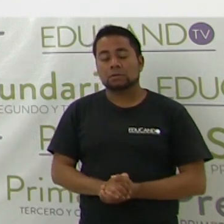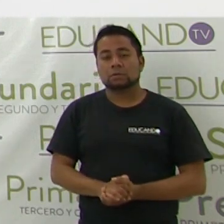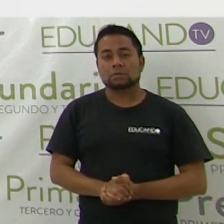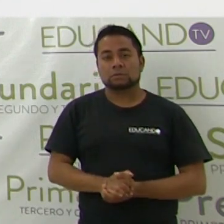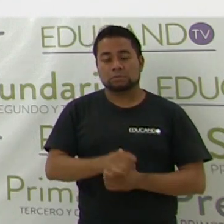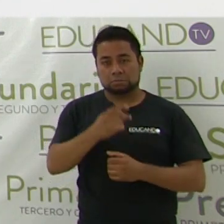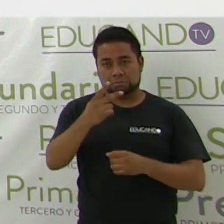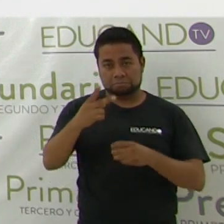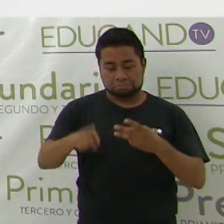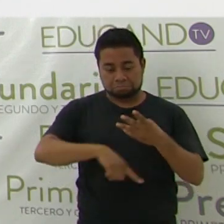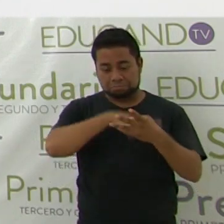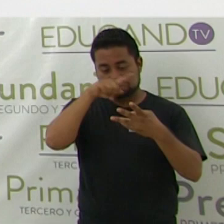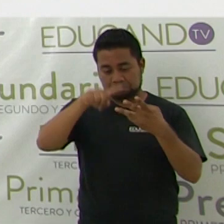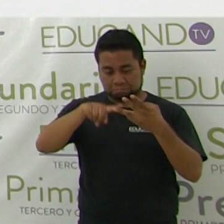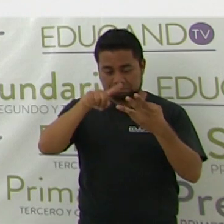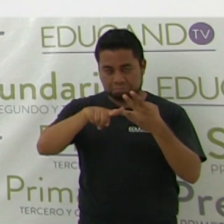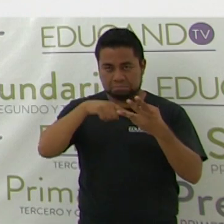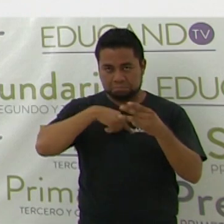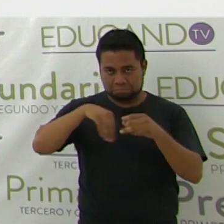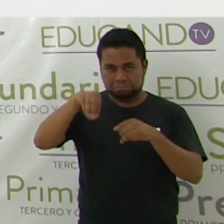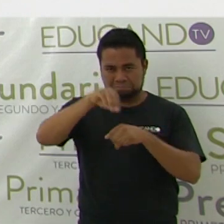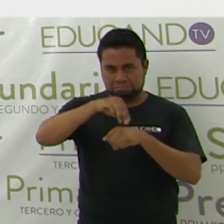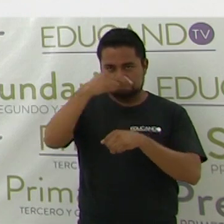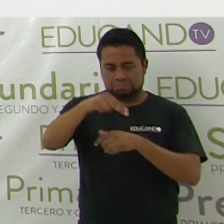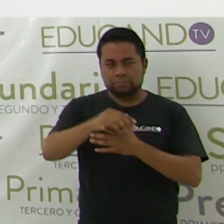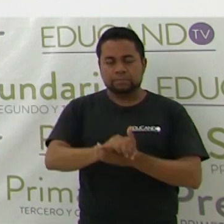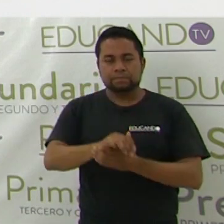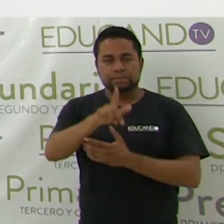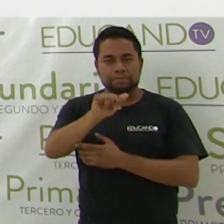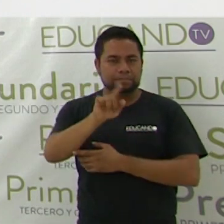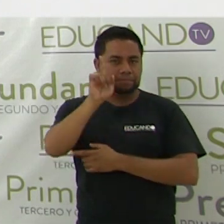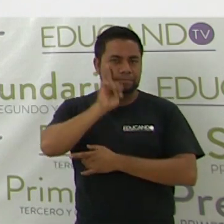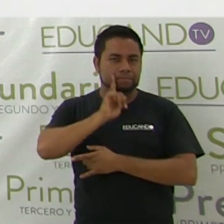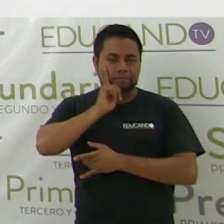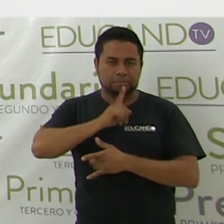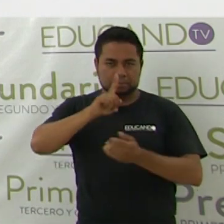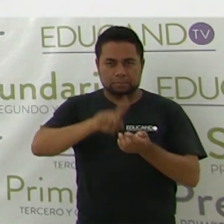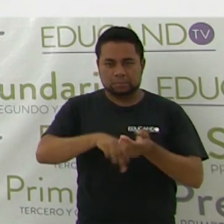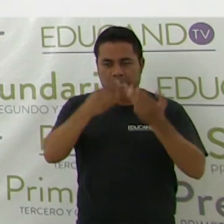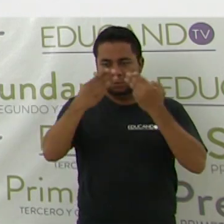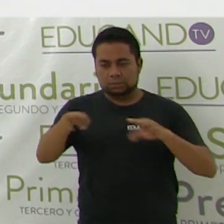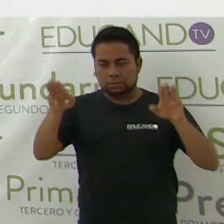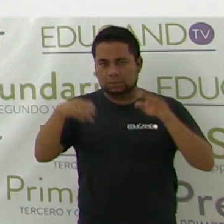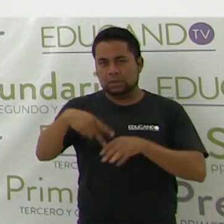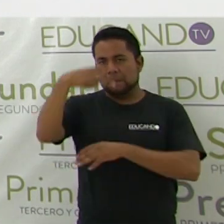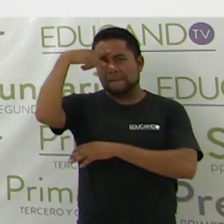otro apartado, yo puse la mujer en la música mexicana.